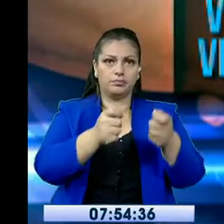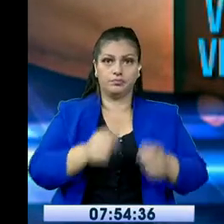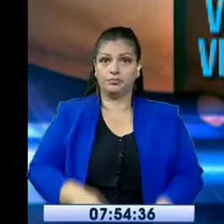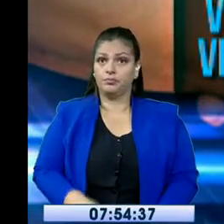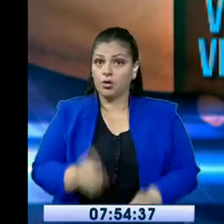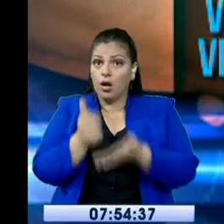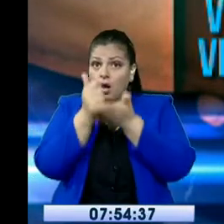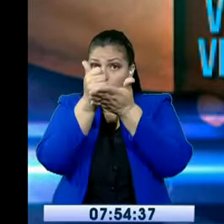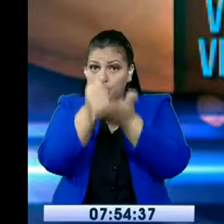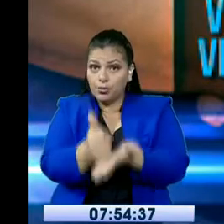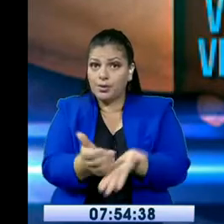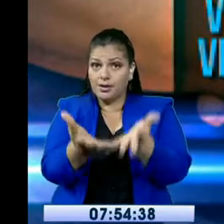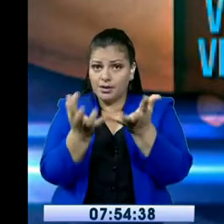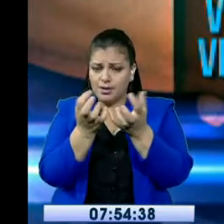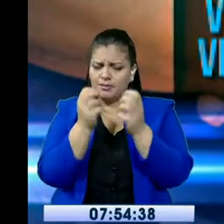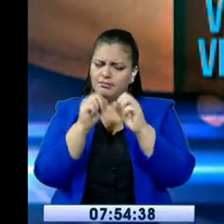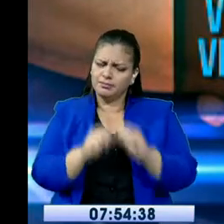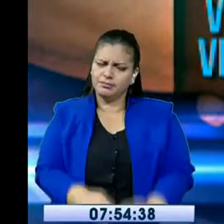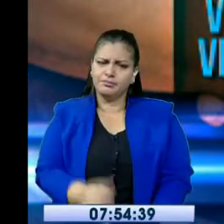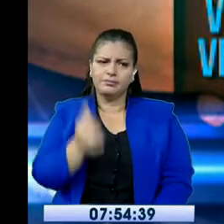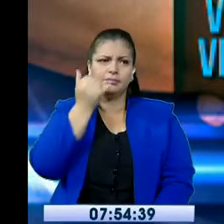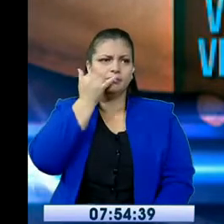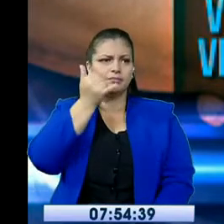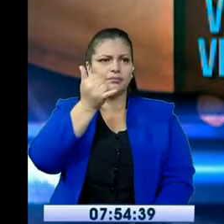098-38-107-24 o al